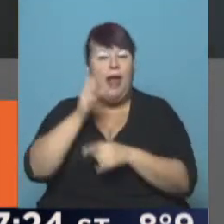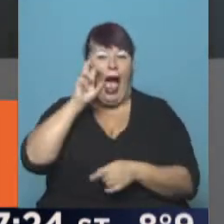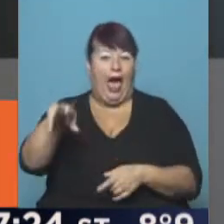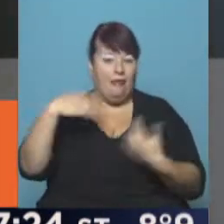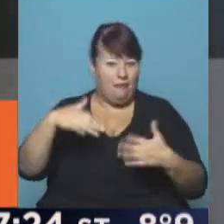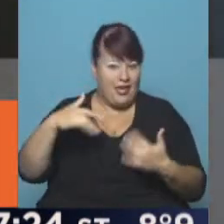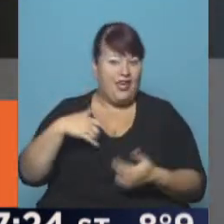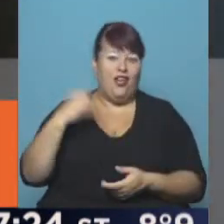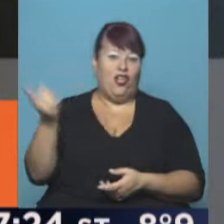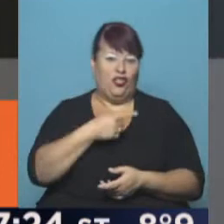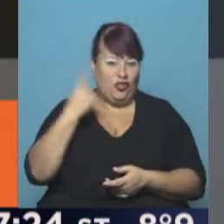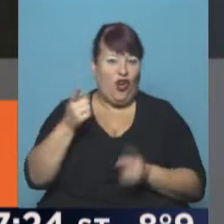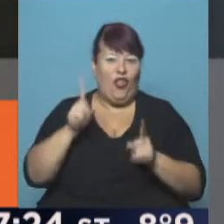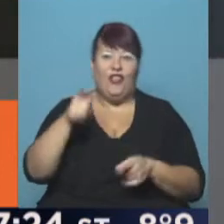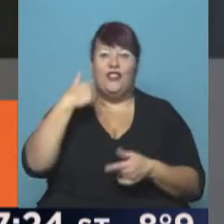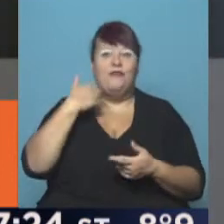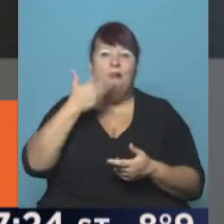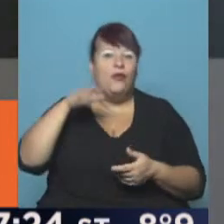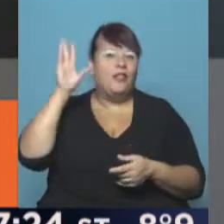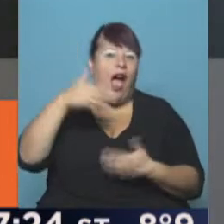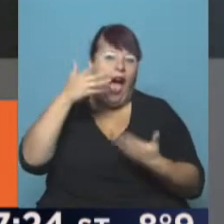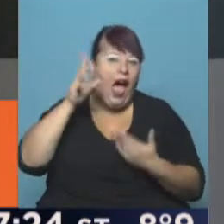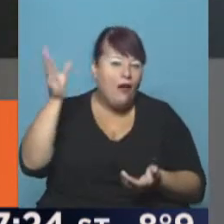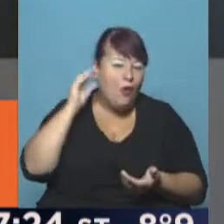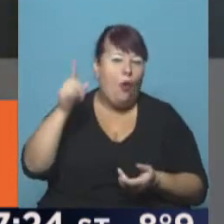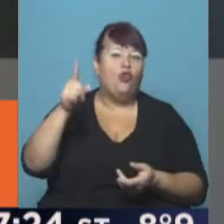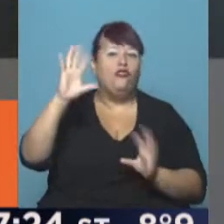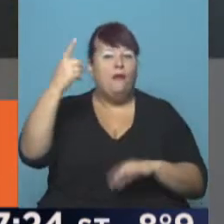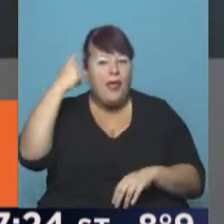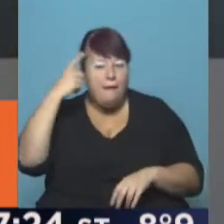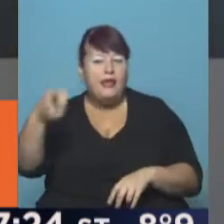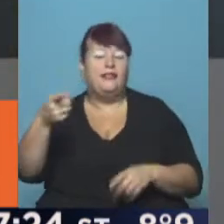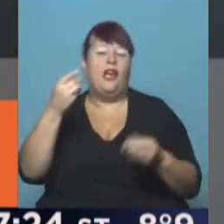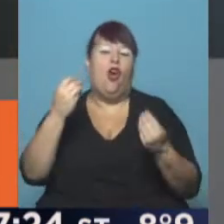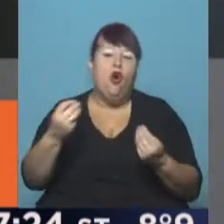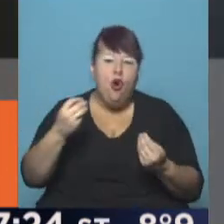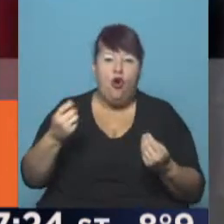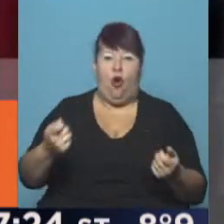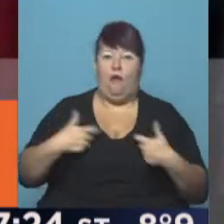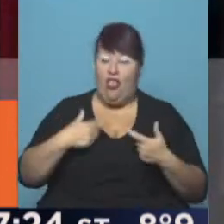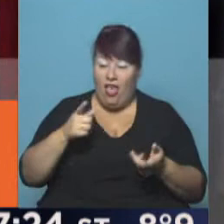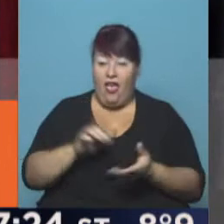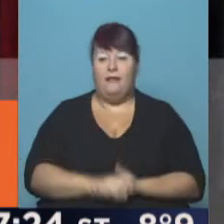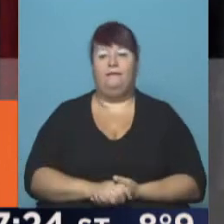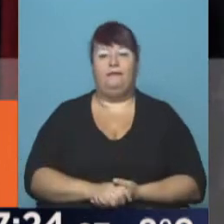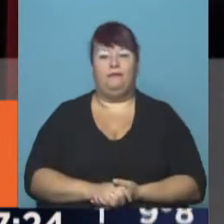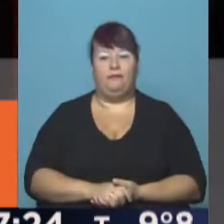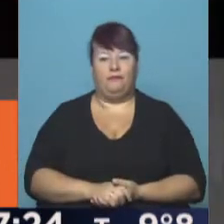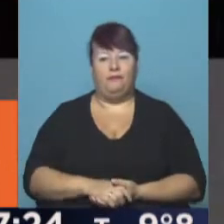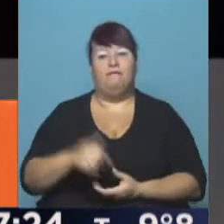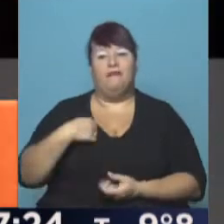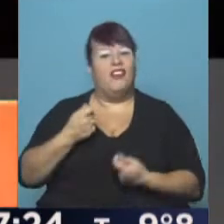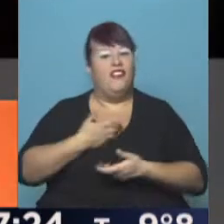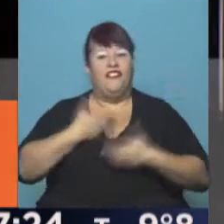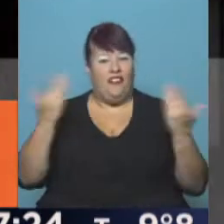admiro mucho creo que a todos nos pasa que es un placer escucharlo hablar y su cabeza y como como te has sentir a mí me pone